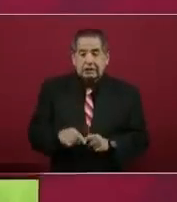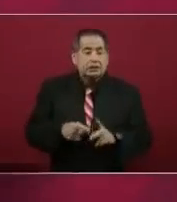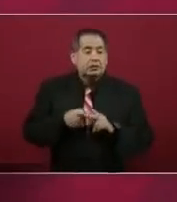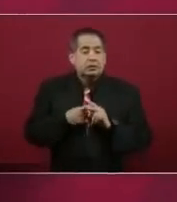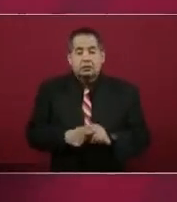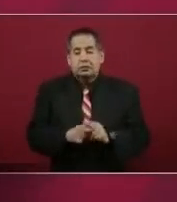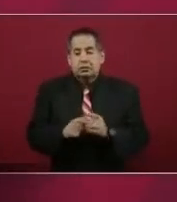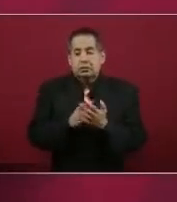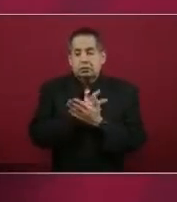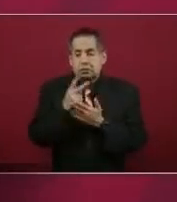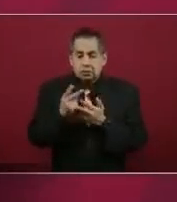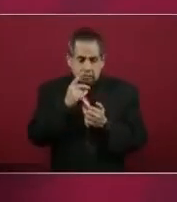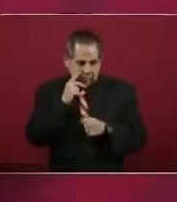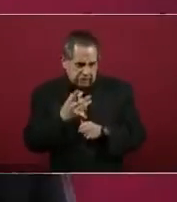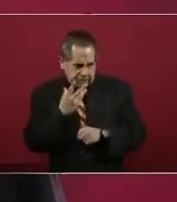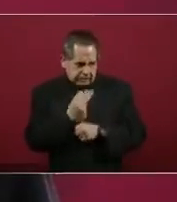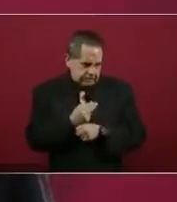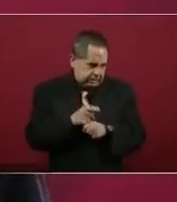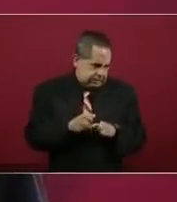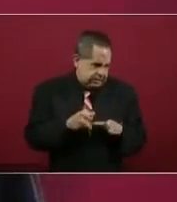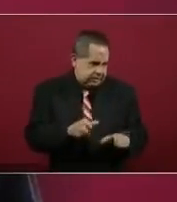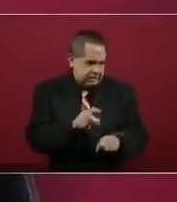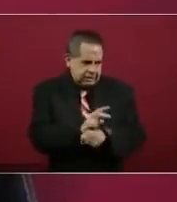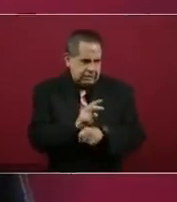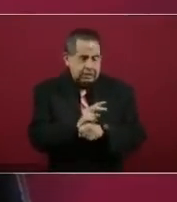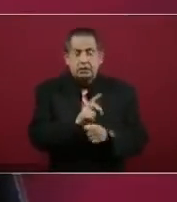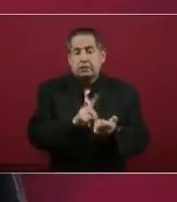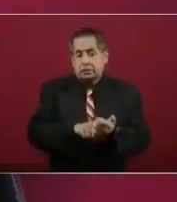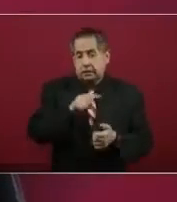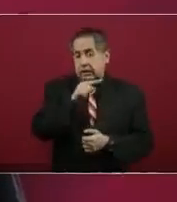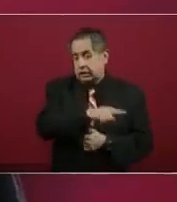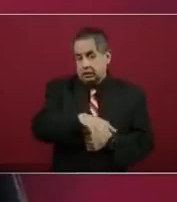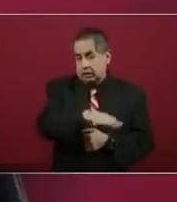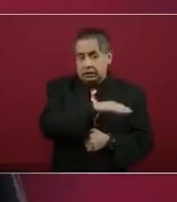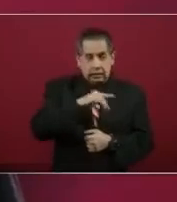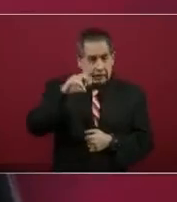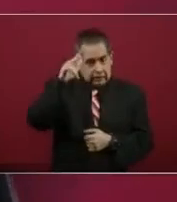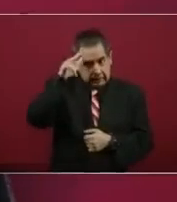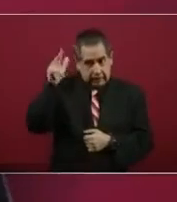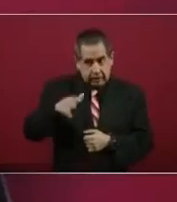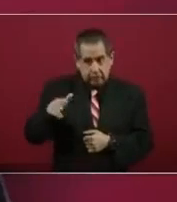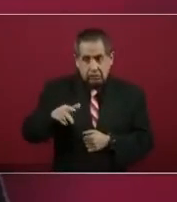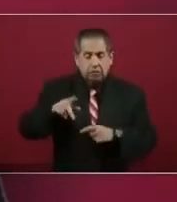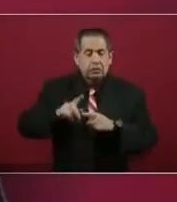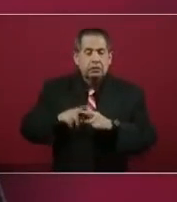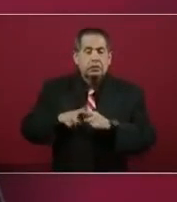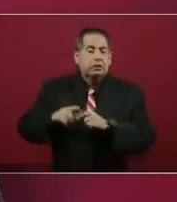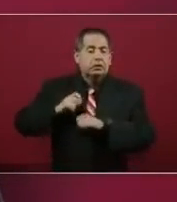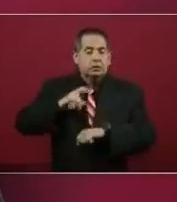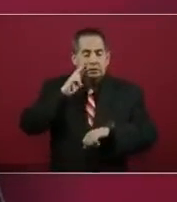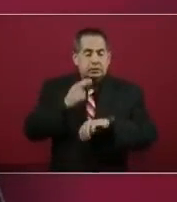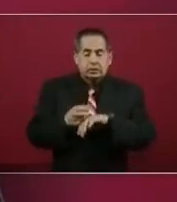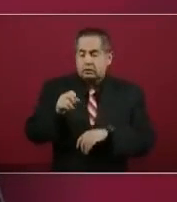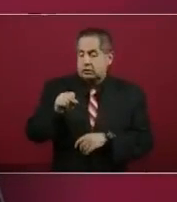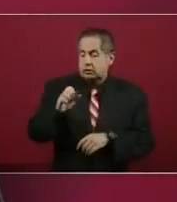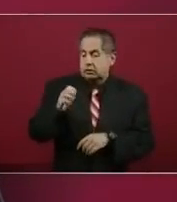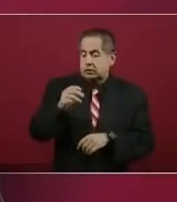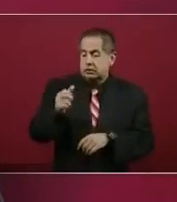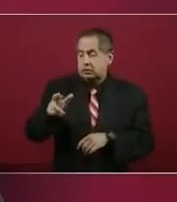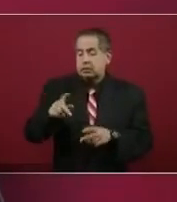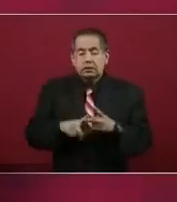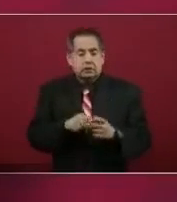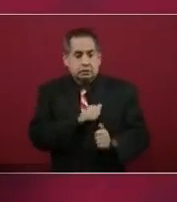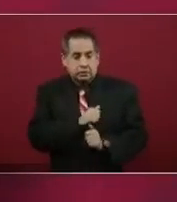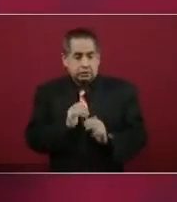Un programa de reforzamiento en Hidalgo por parte de la Secretaría de Marina y del